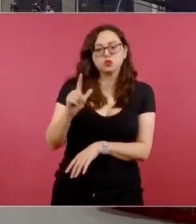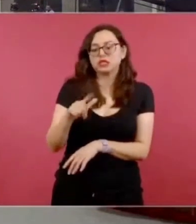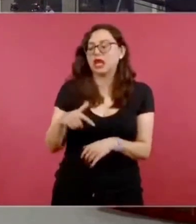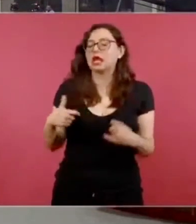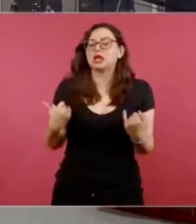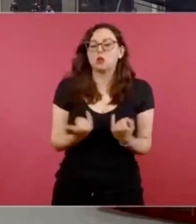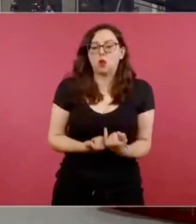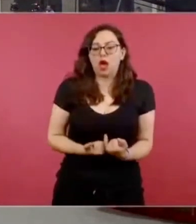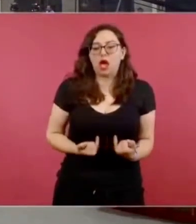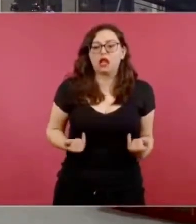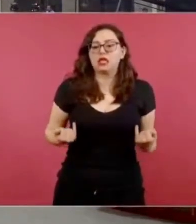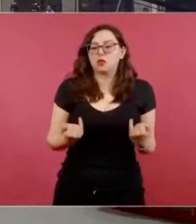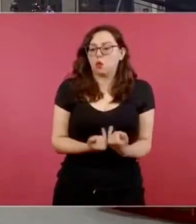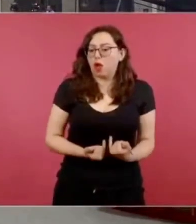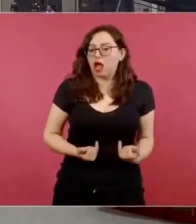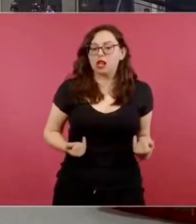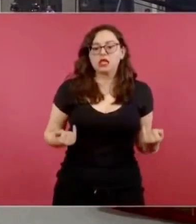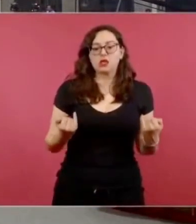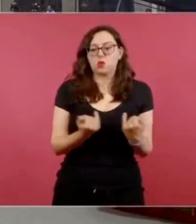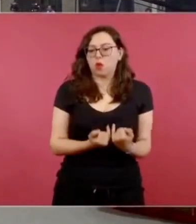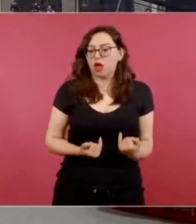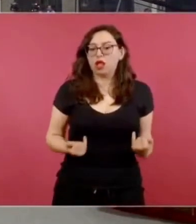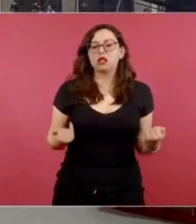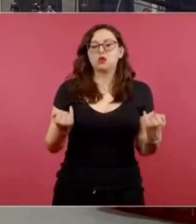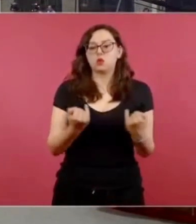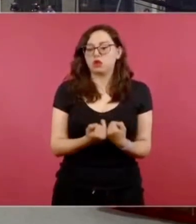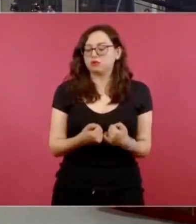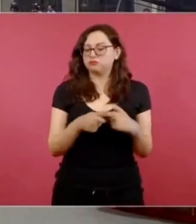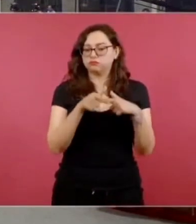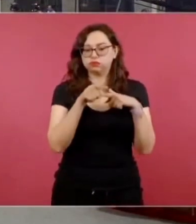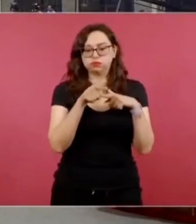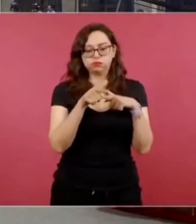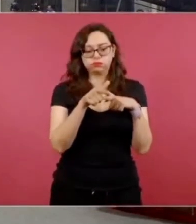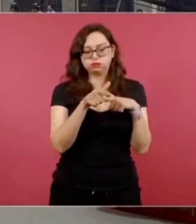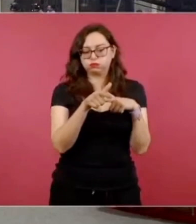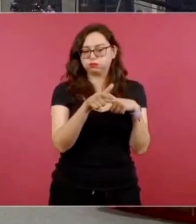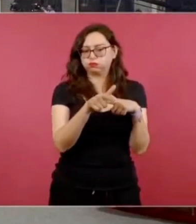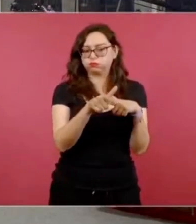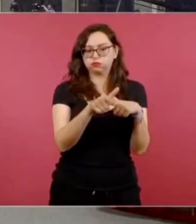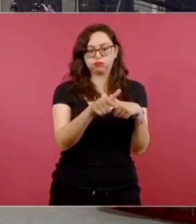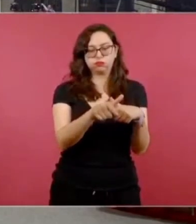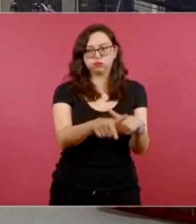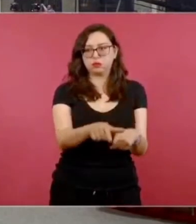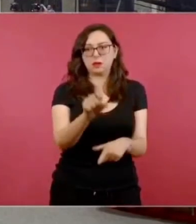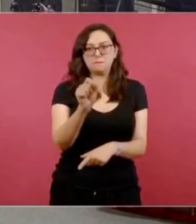es el que quiere mantener el statu quo,